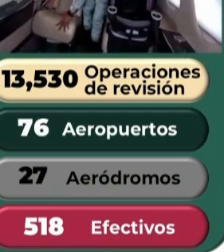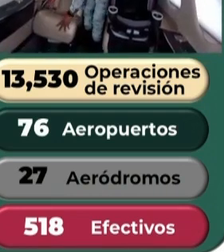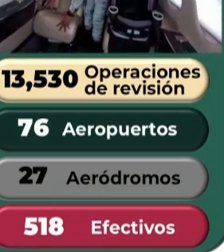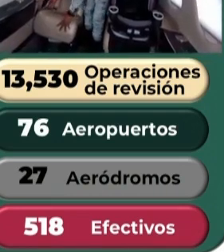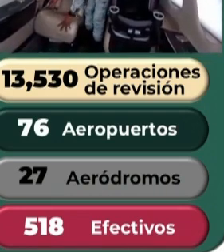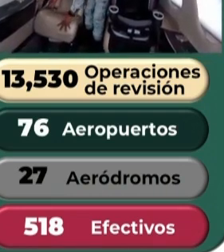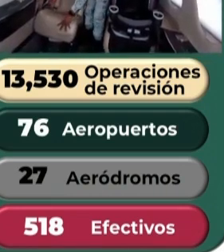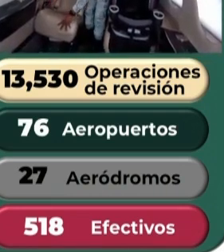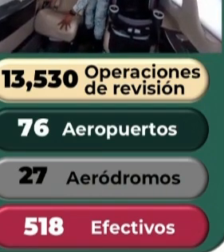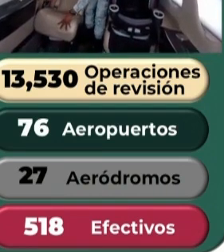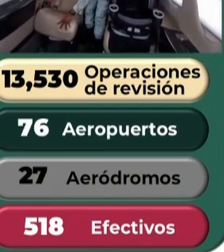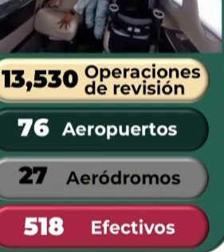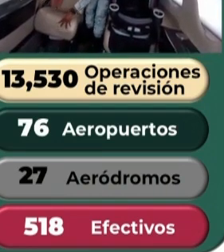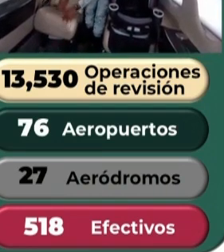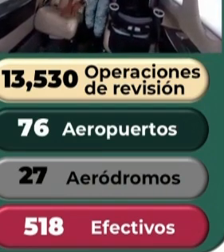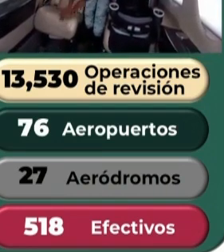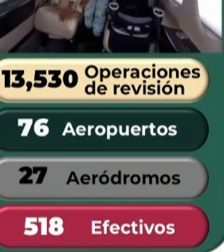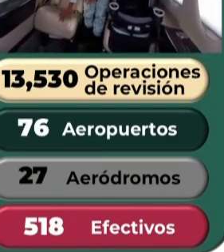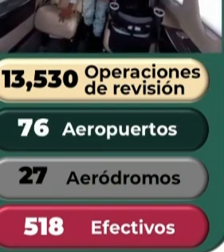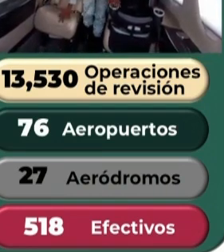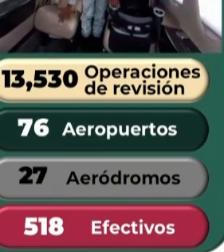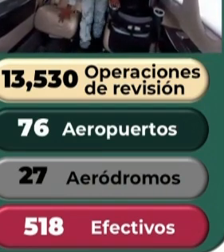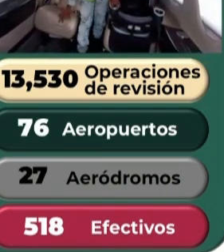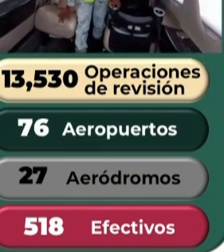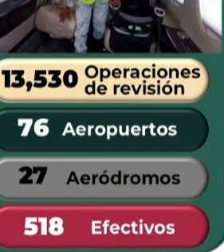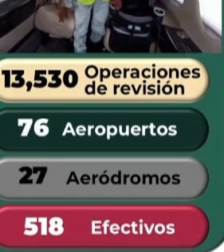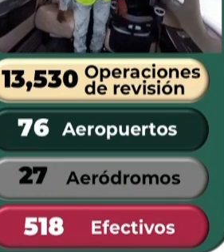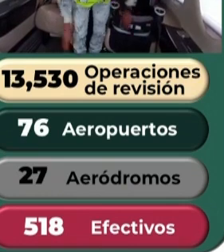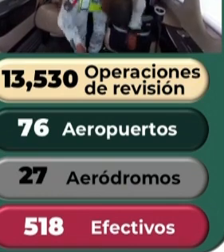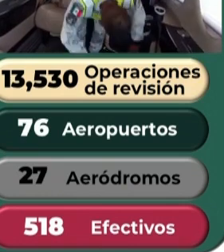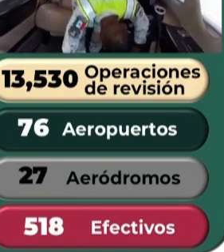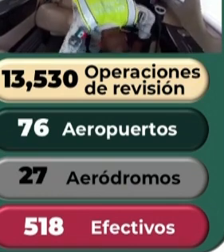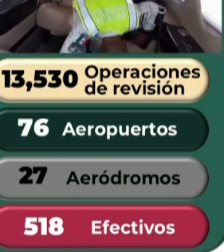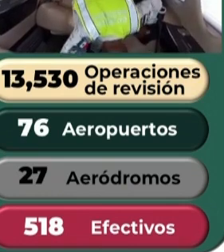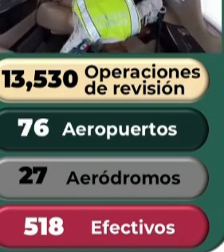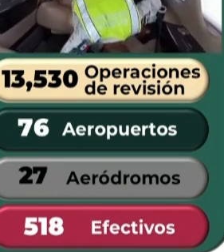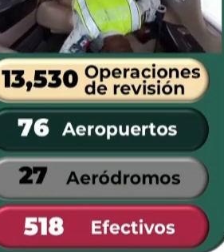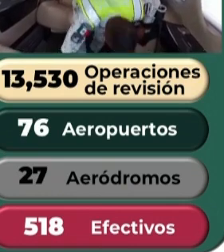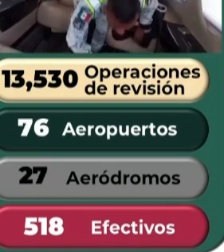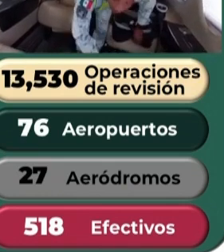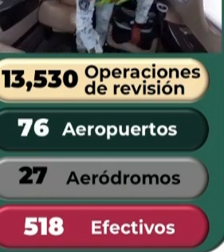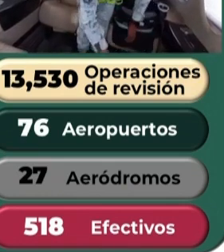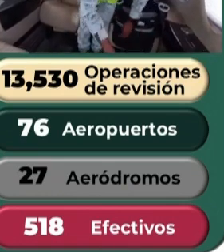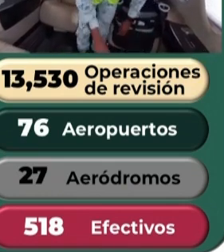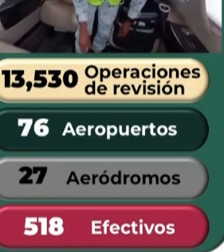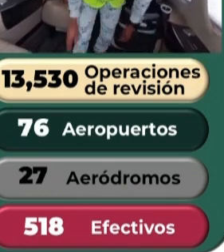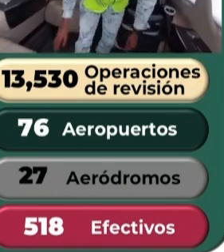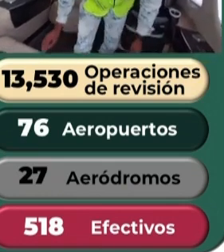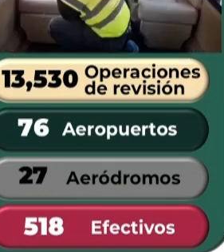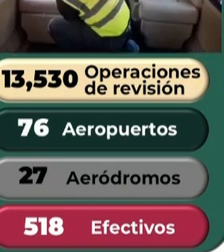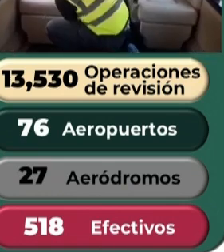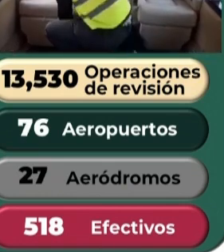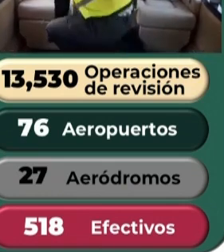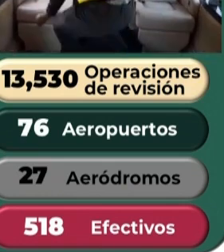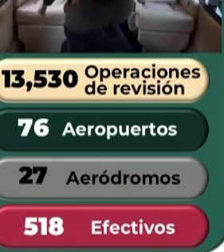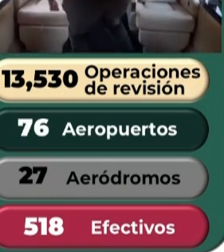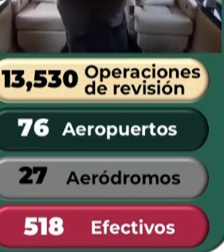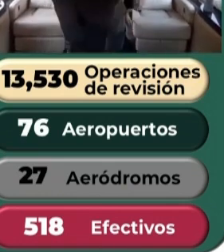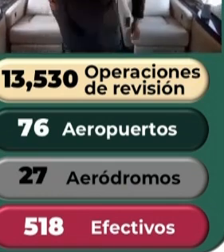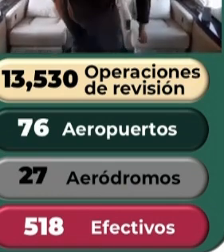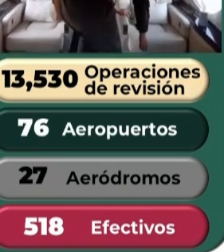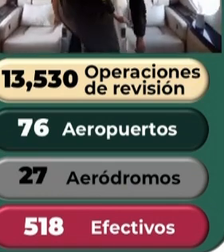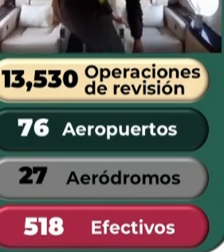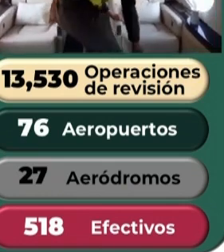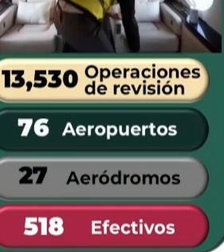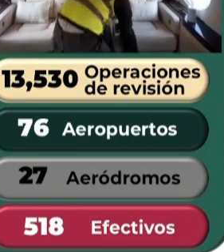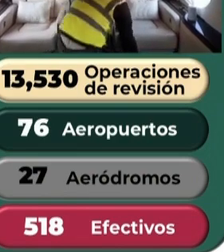Y en los aeropuertos se dieron operaciones de revisión 13,530, 76 aeropuertos,